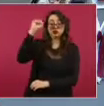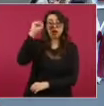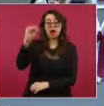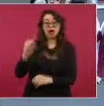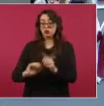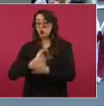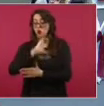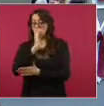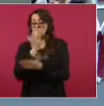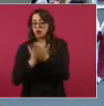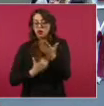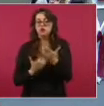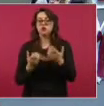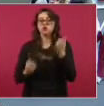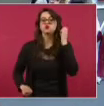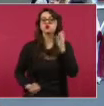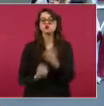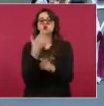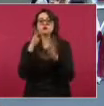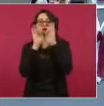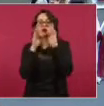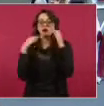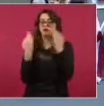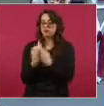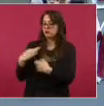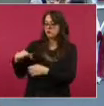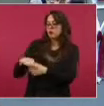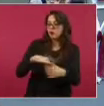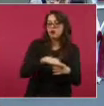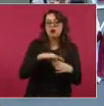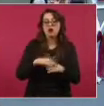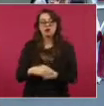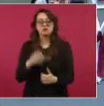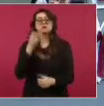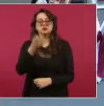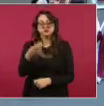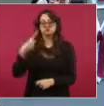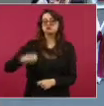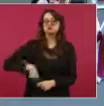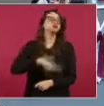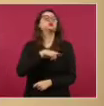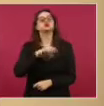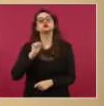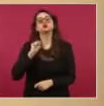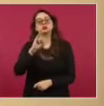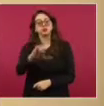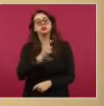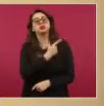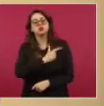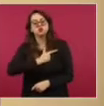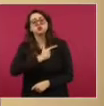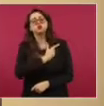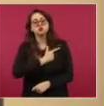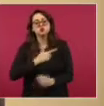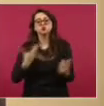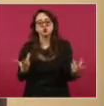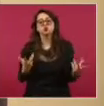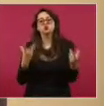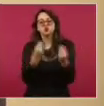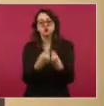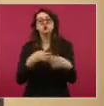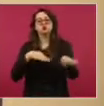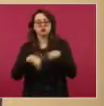trabajo. Hemos estado con su gobierno en las reformas que favorecen el descanso y la convivencia